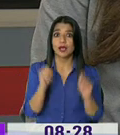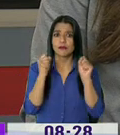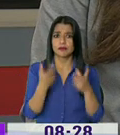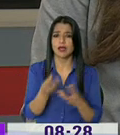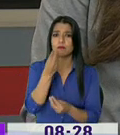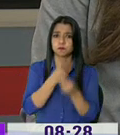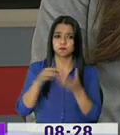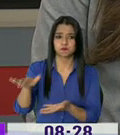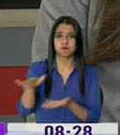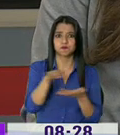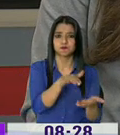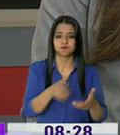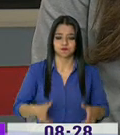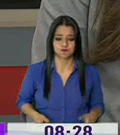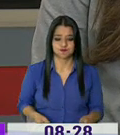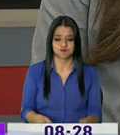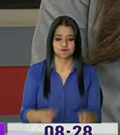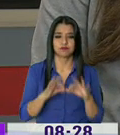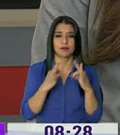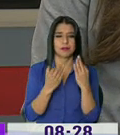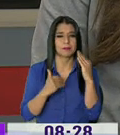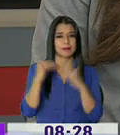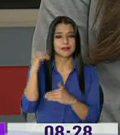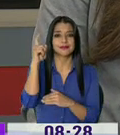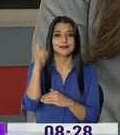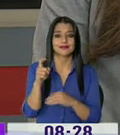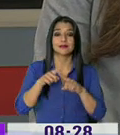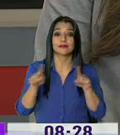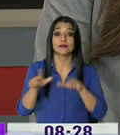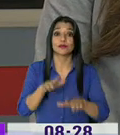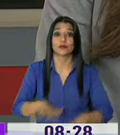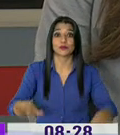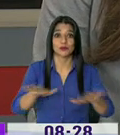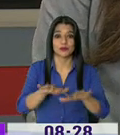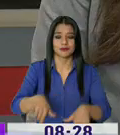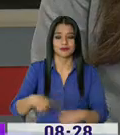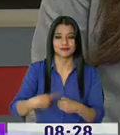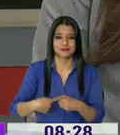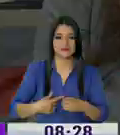alimenticios y sillas de ruedas a familias vulnerables de diferentes puntos de la capital.